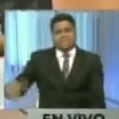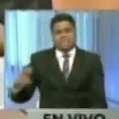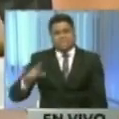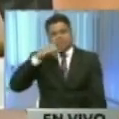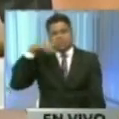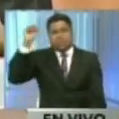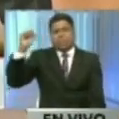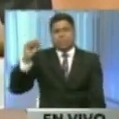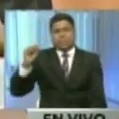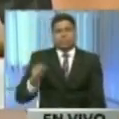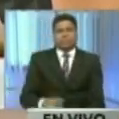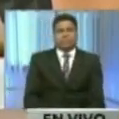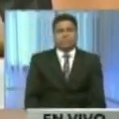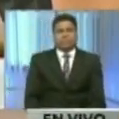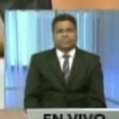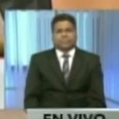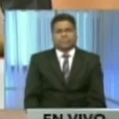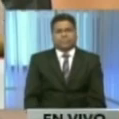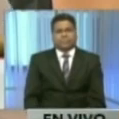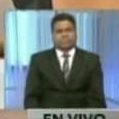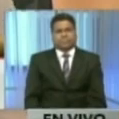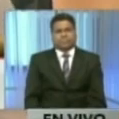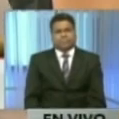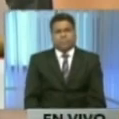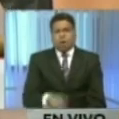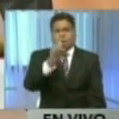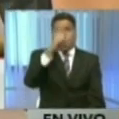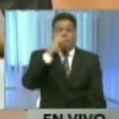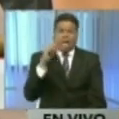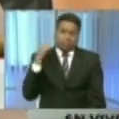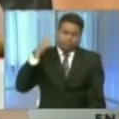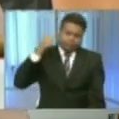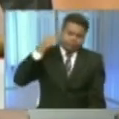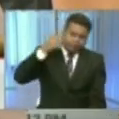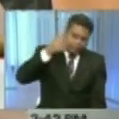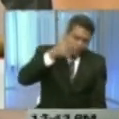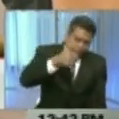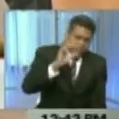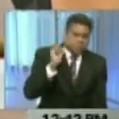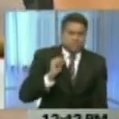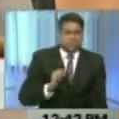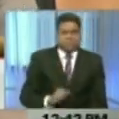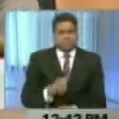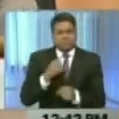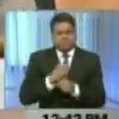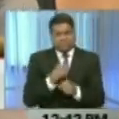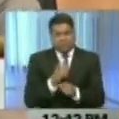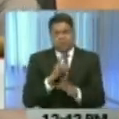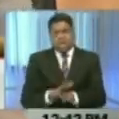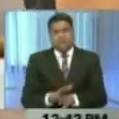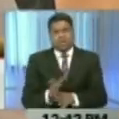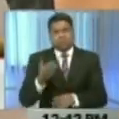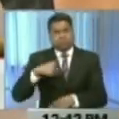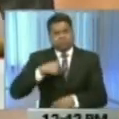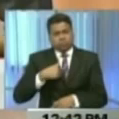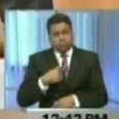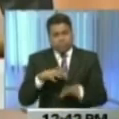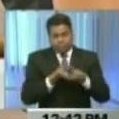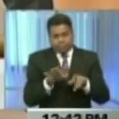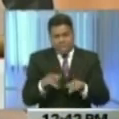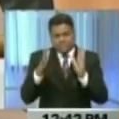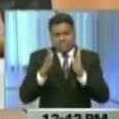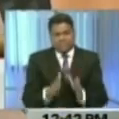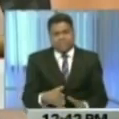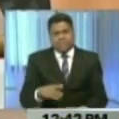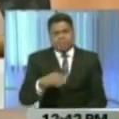Nicolás Maduro Moros. En un año de actuación del secretario general Luis Almagro, yo voy por favor a pedir